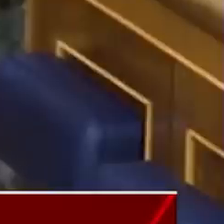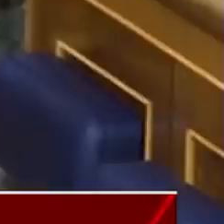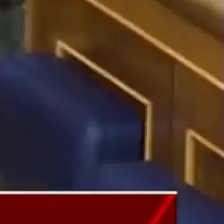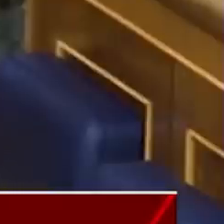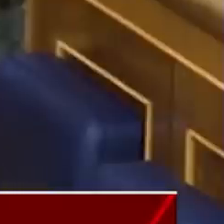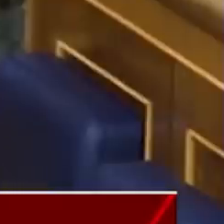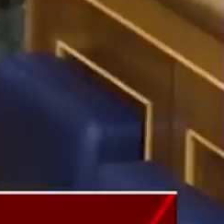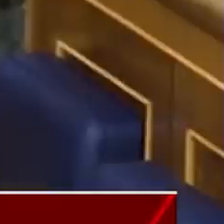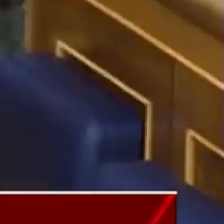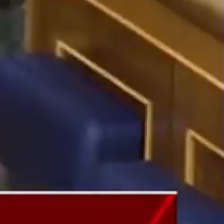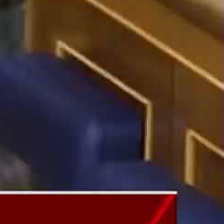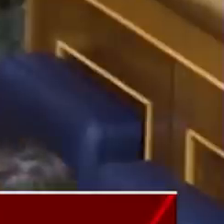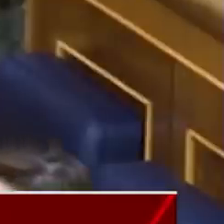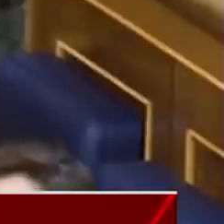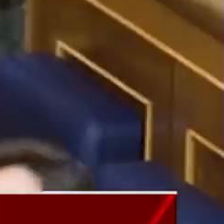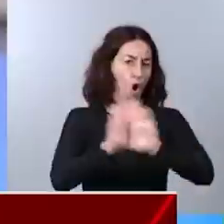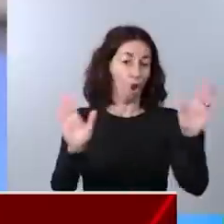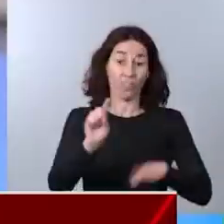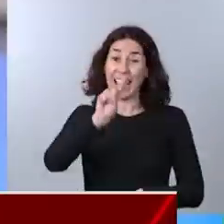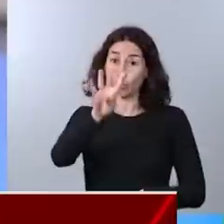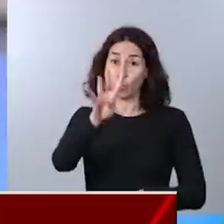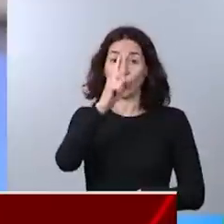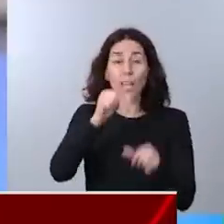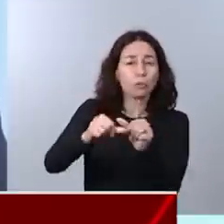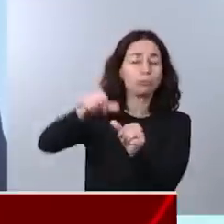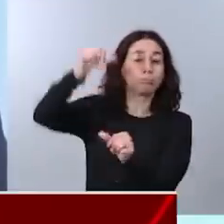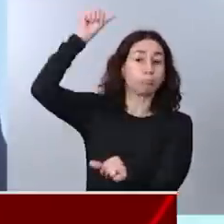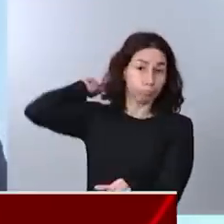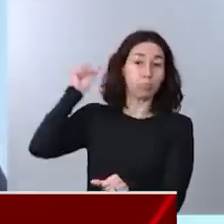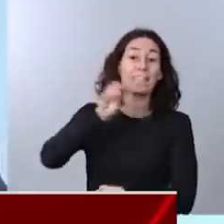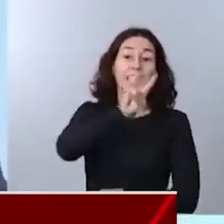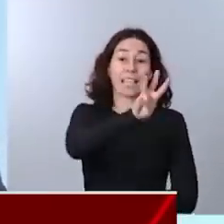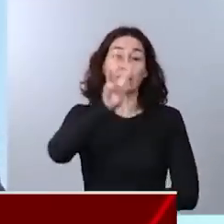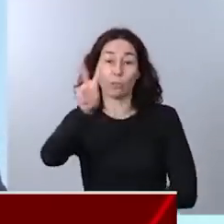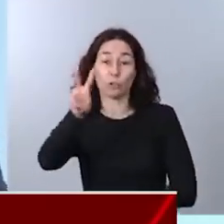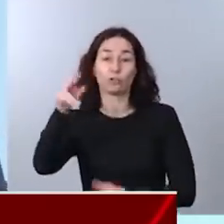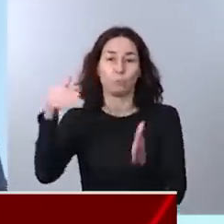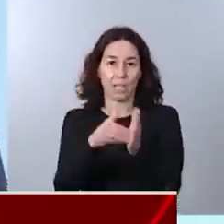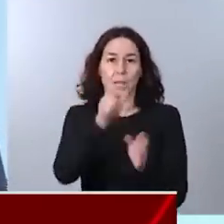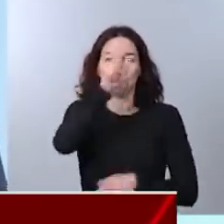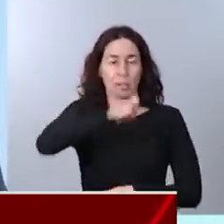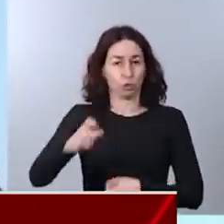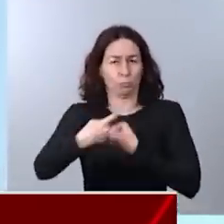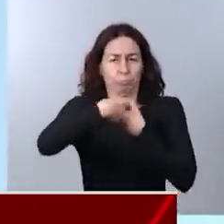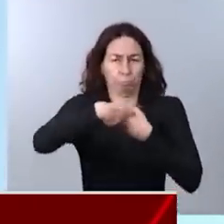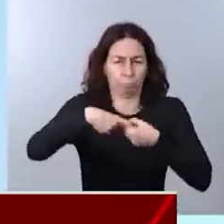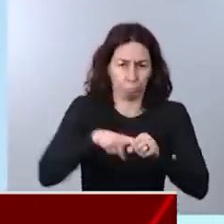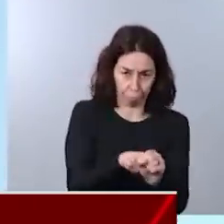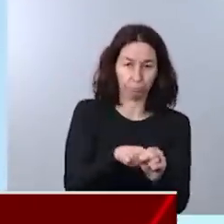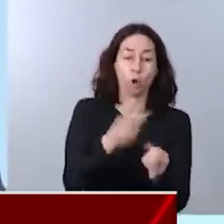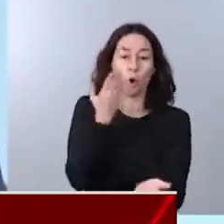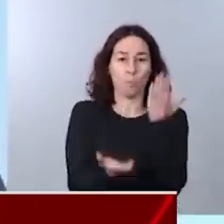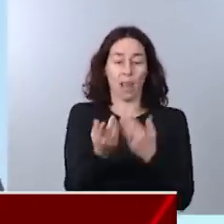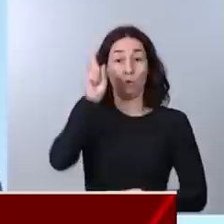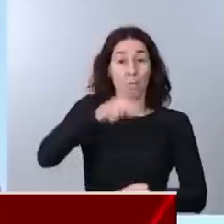ingreso mínimo vital generalizado, el mismo de no voy a subir el SMI hasta donde me pide Podemos, el mismo de no voy a sacar la ley del